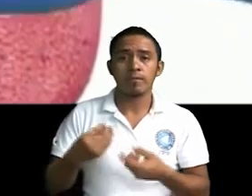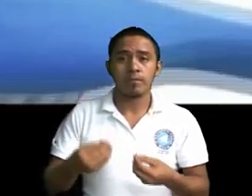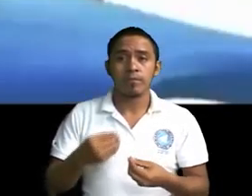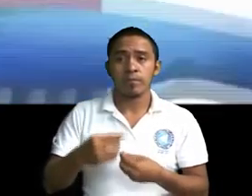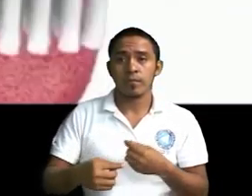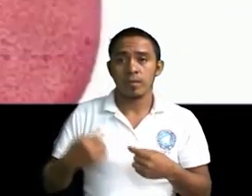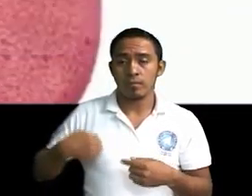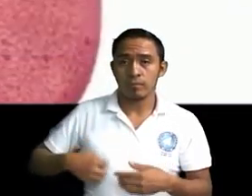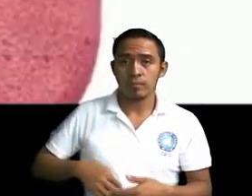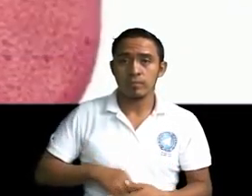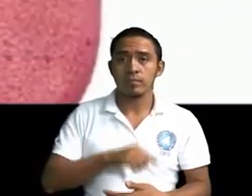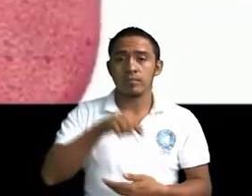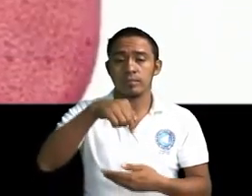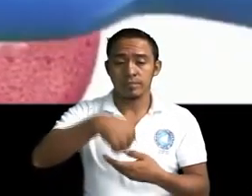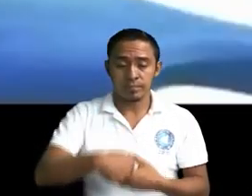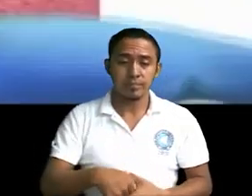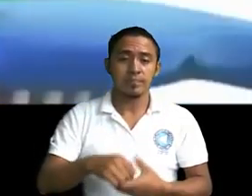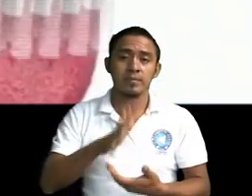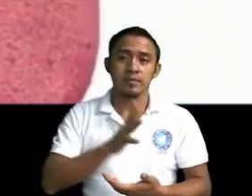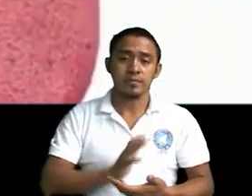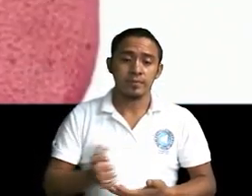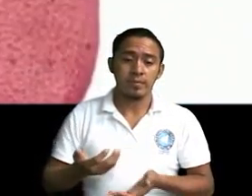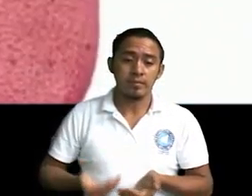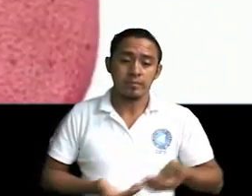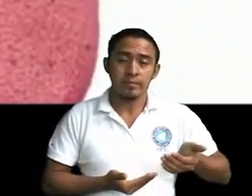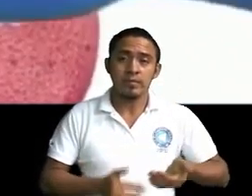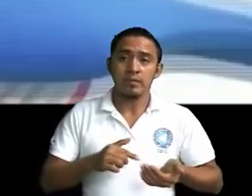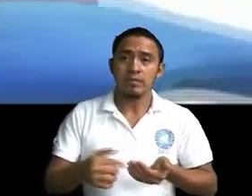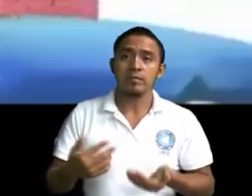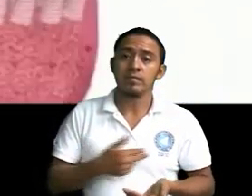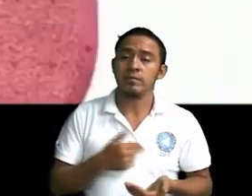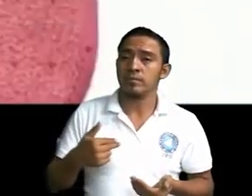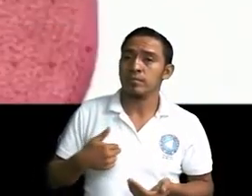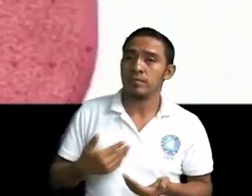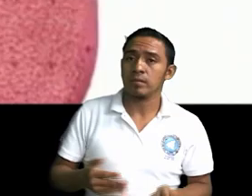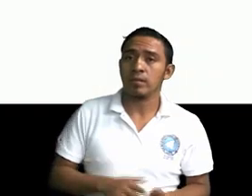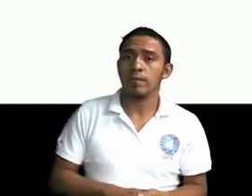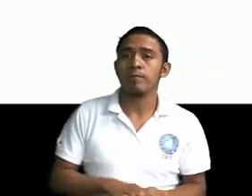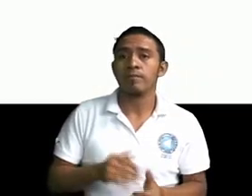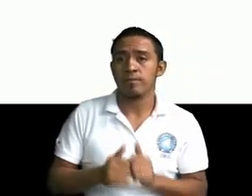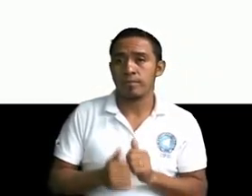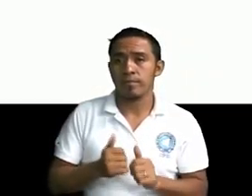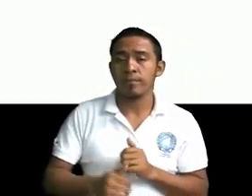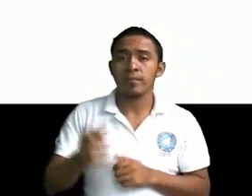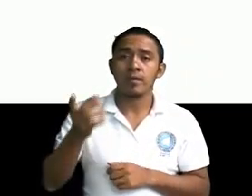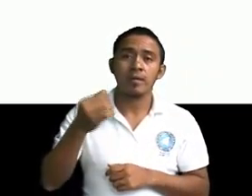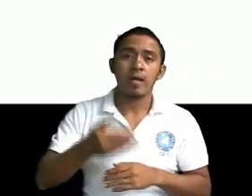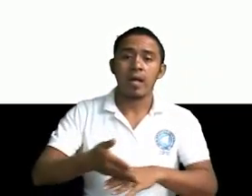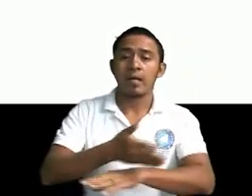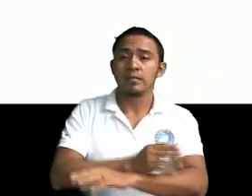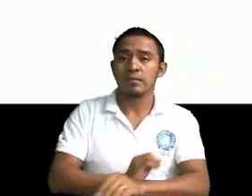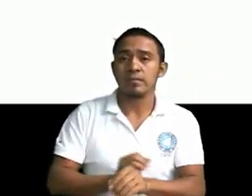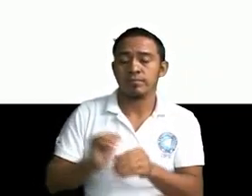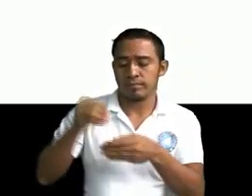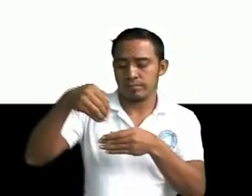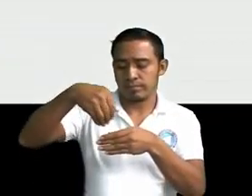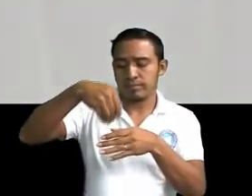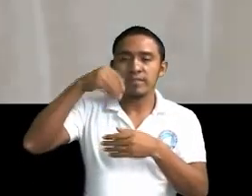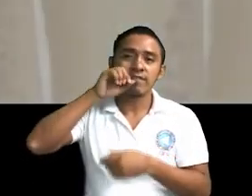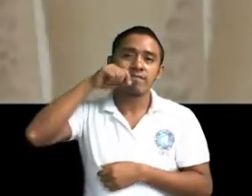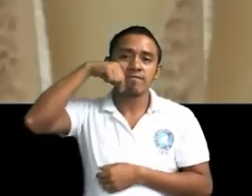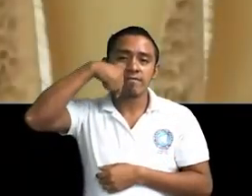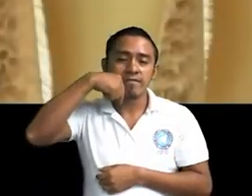atravesaron la barrera hematomas en está área entonces pudieron hacer una dañarla el diente antes de que haya sido